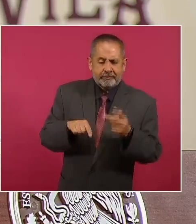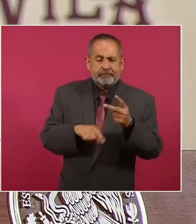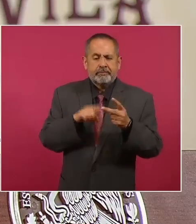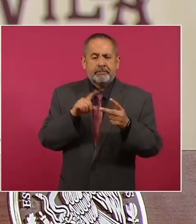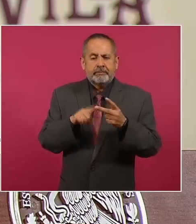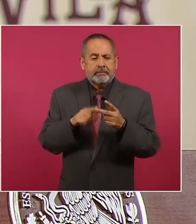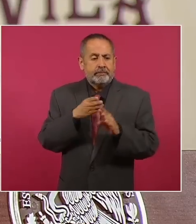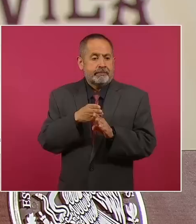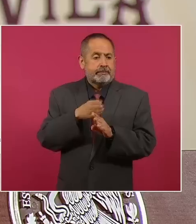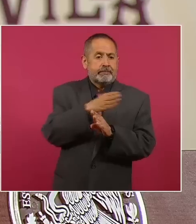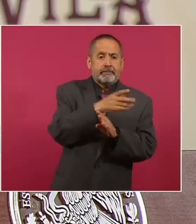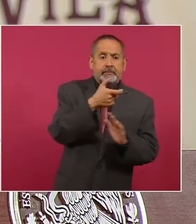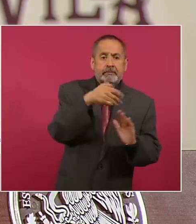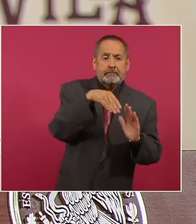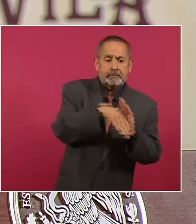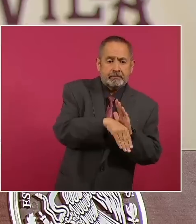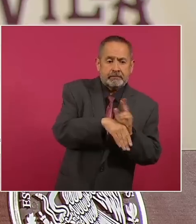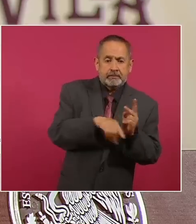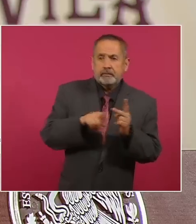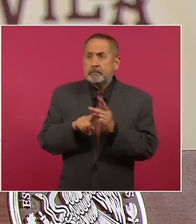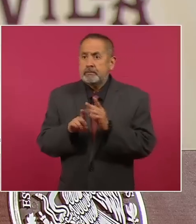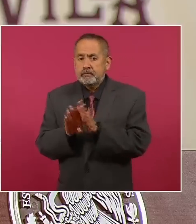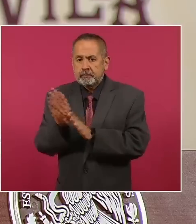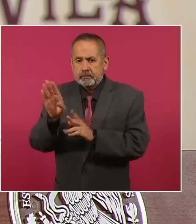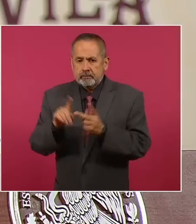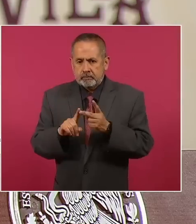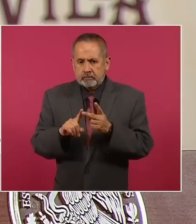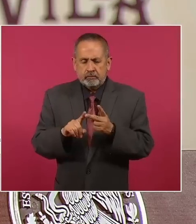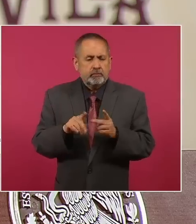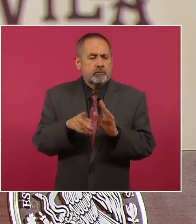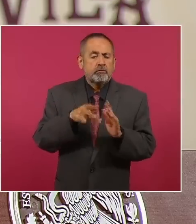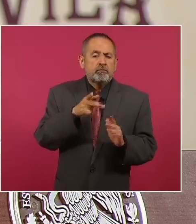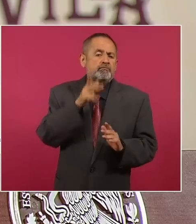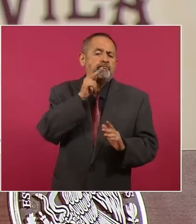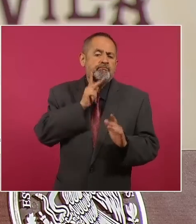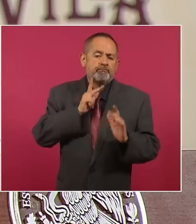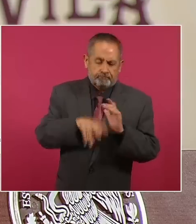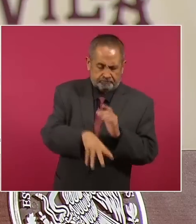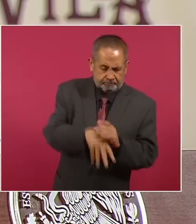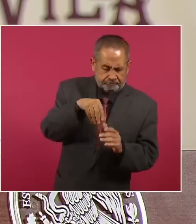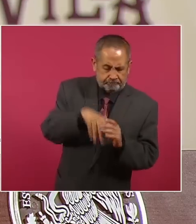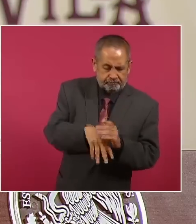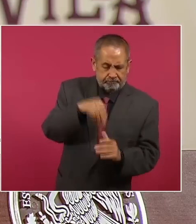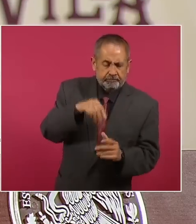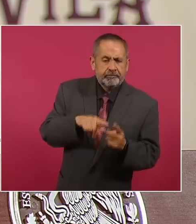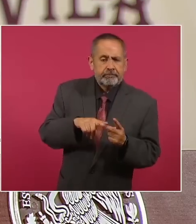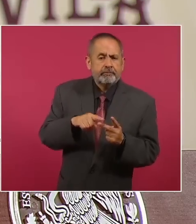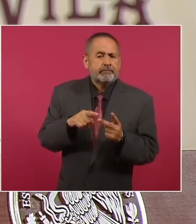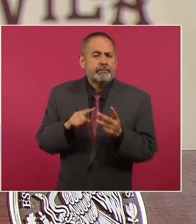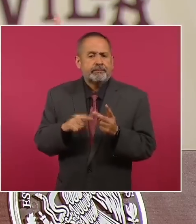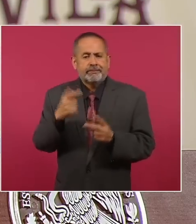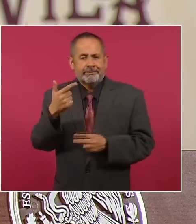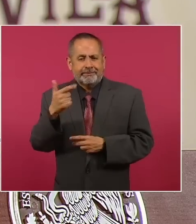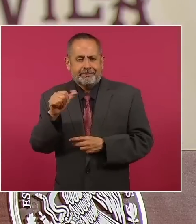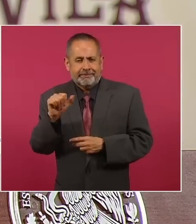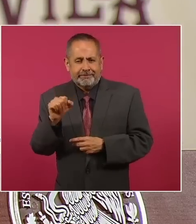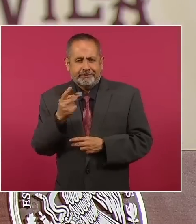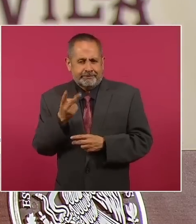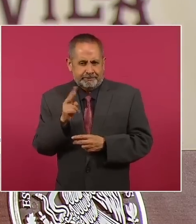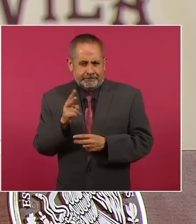repunte en esta administración, crudo y gas, y posteriormente hablarles de cómo han